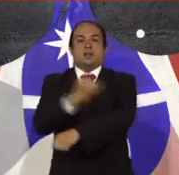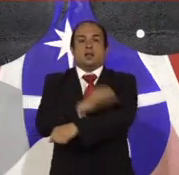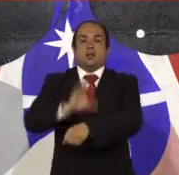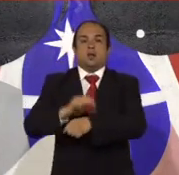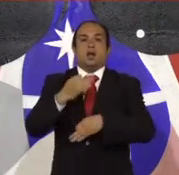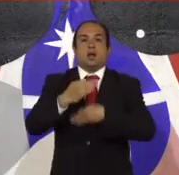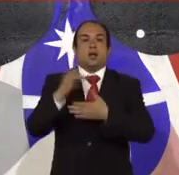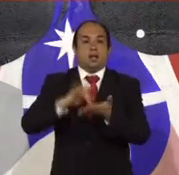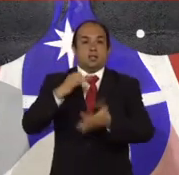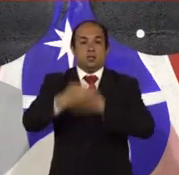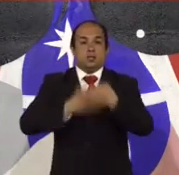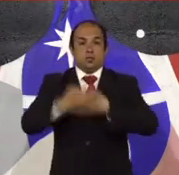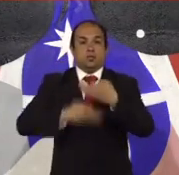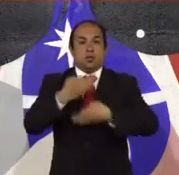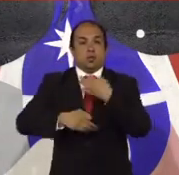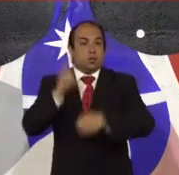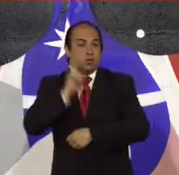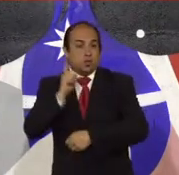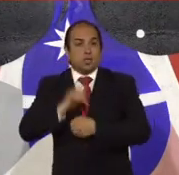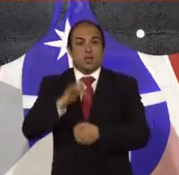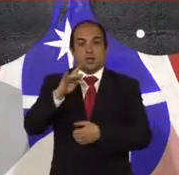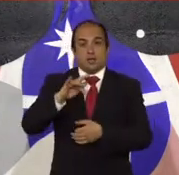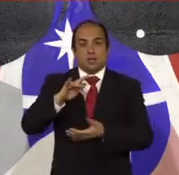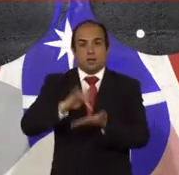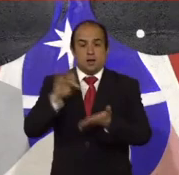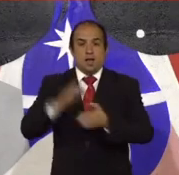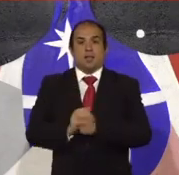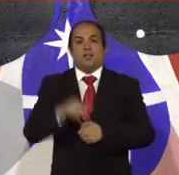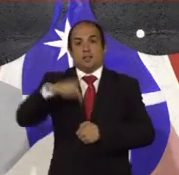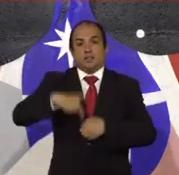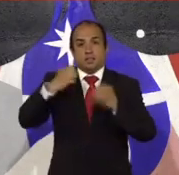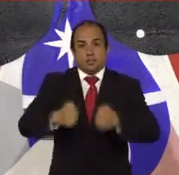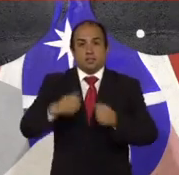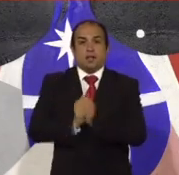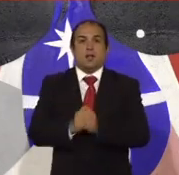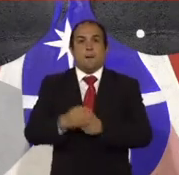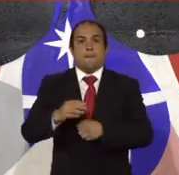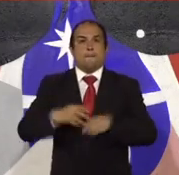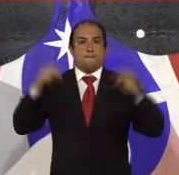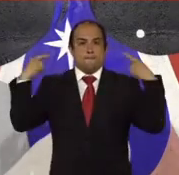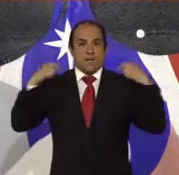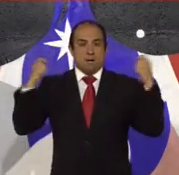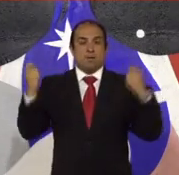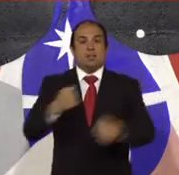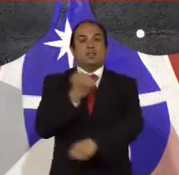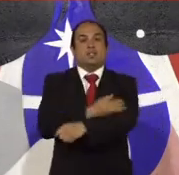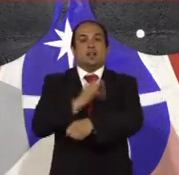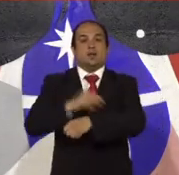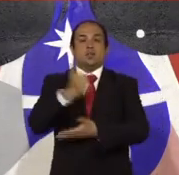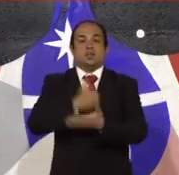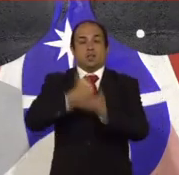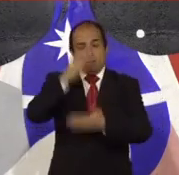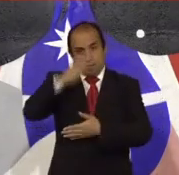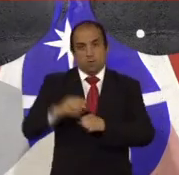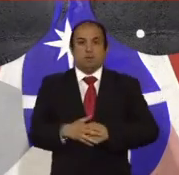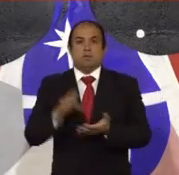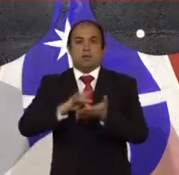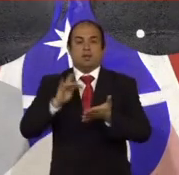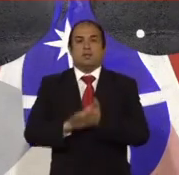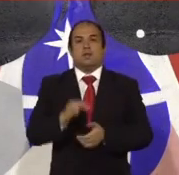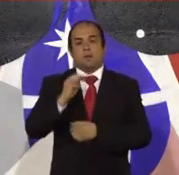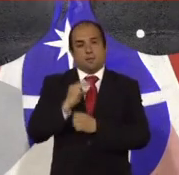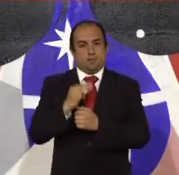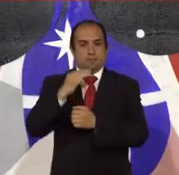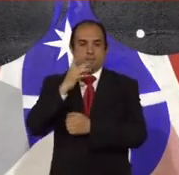todos y a todas, gracias por estar aquí. Que viva Iztacalco y que viva la Ciudad de México. Agradecemos el mensaje que nos ha dirigido